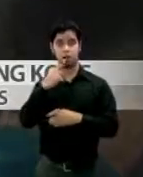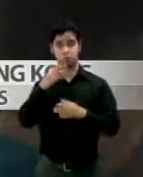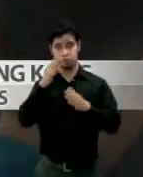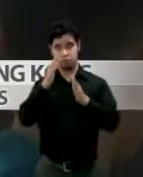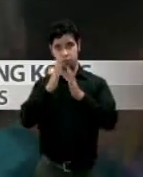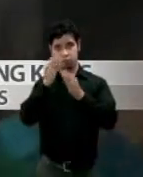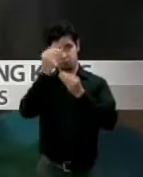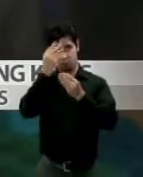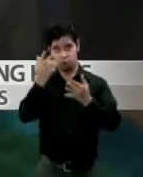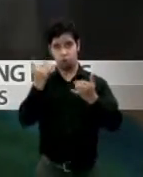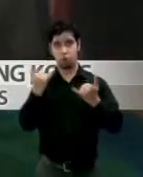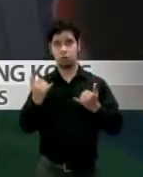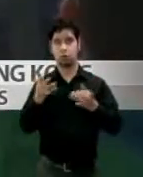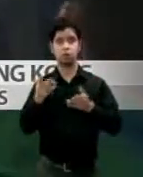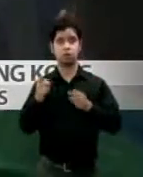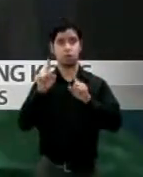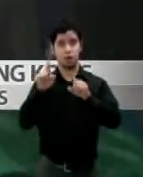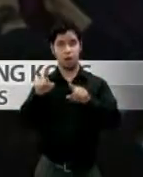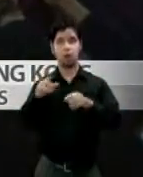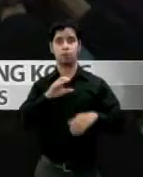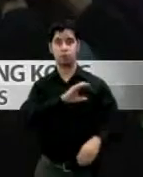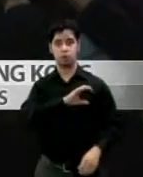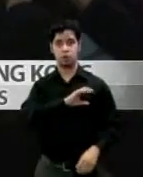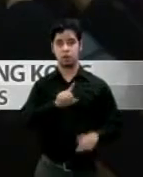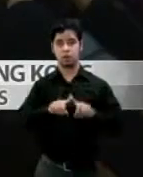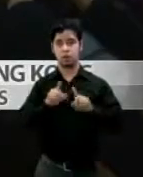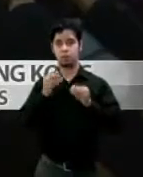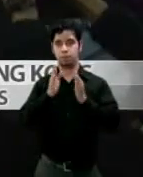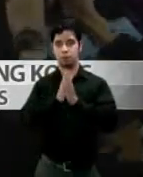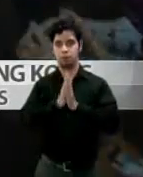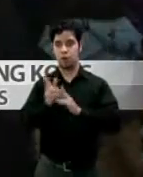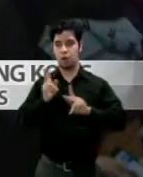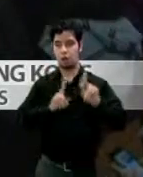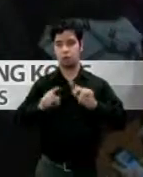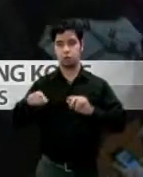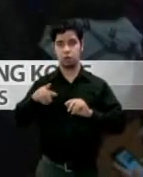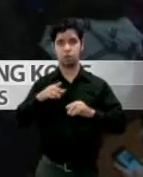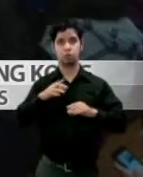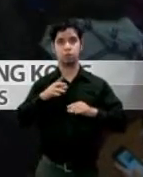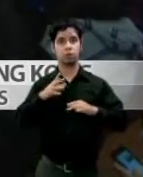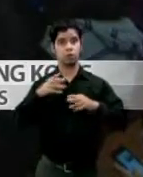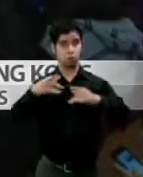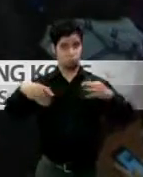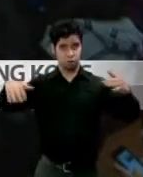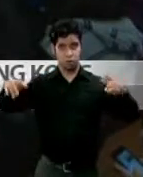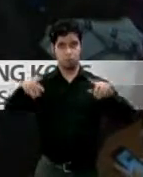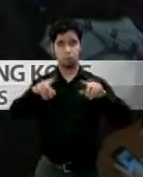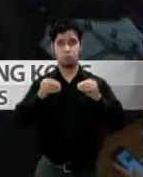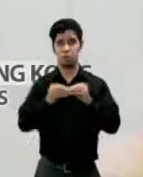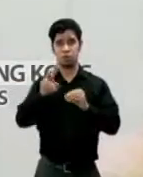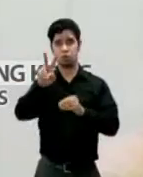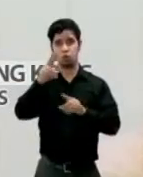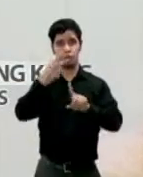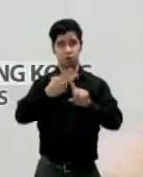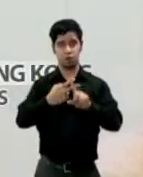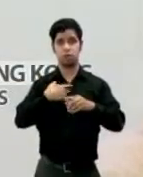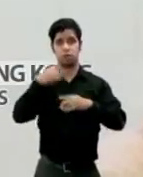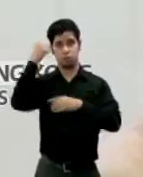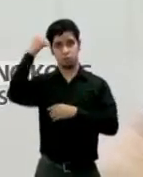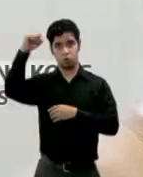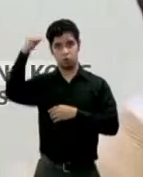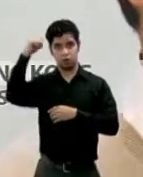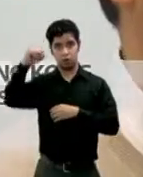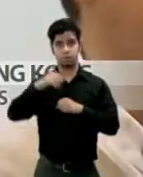la policía e instaron a los manifestantes a dispersarse después de más de 2 meses de protestas. El anuncio tuvo lugar después